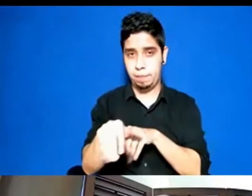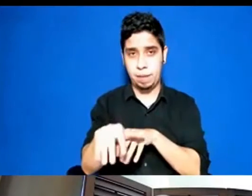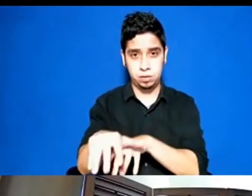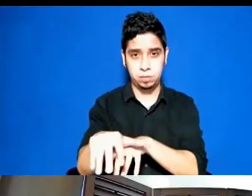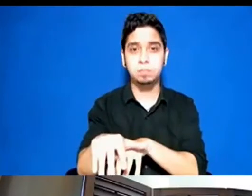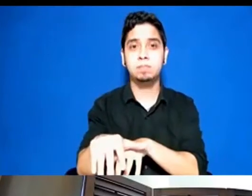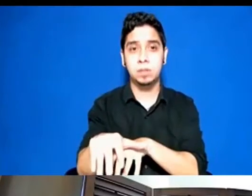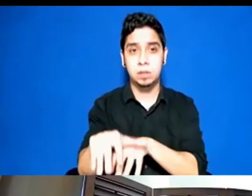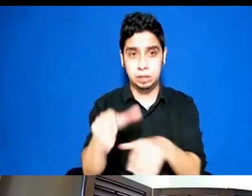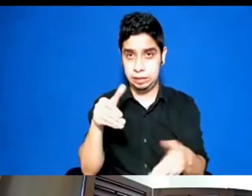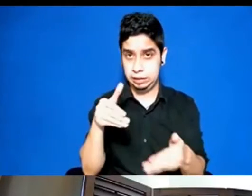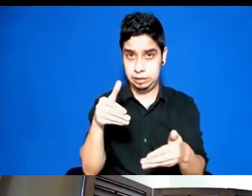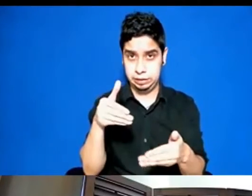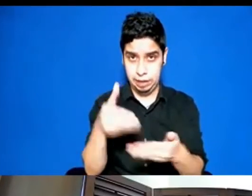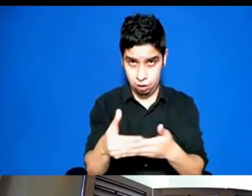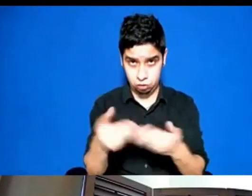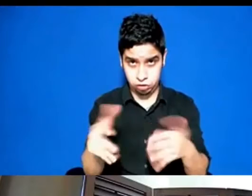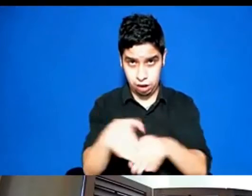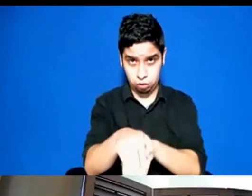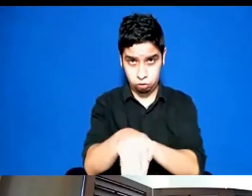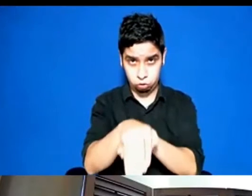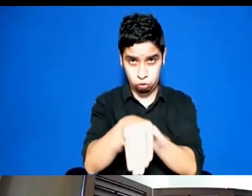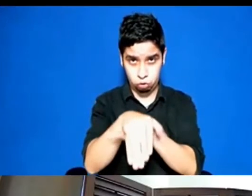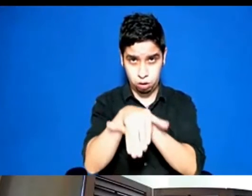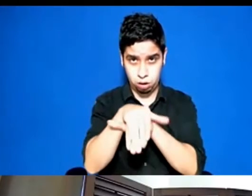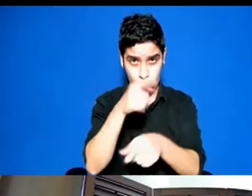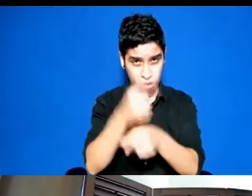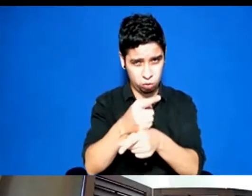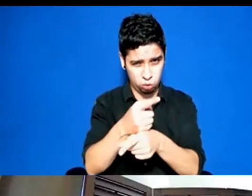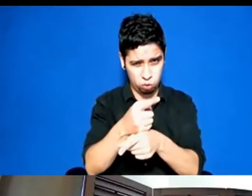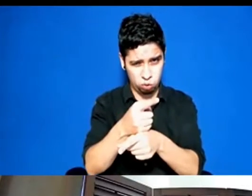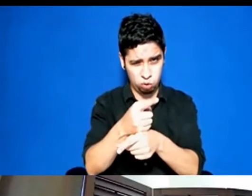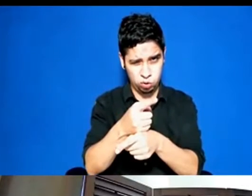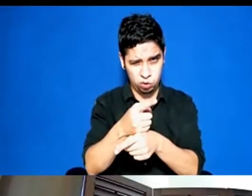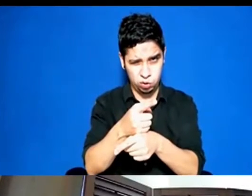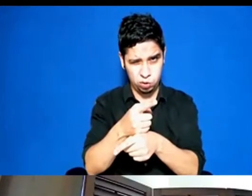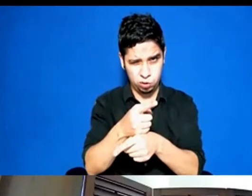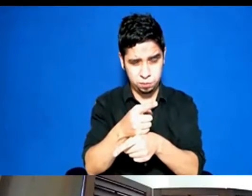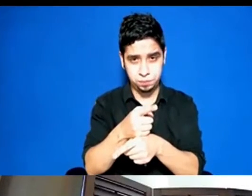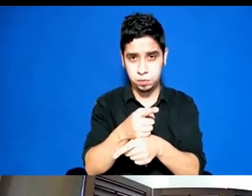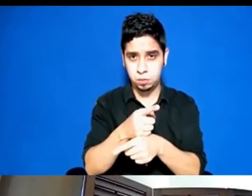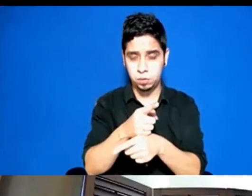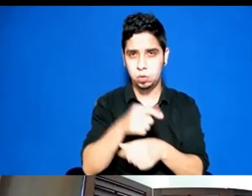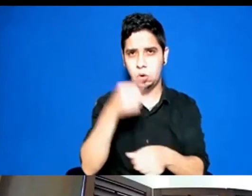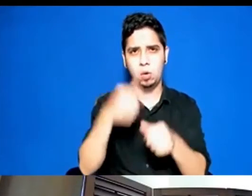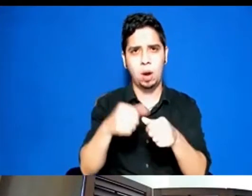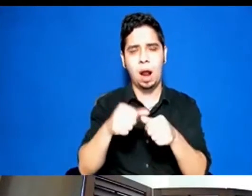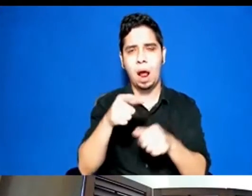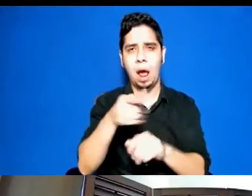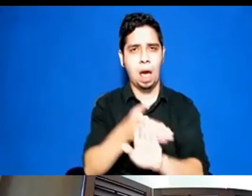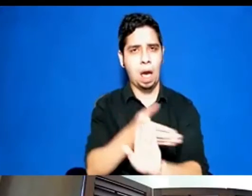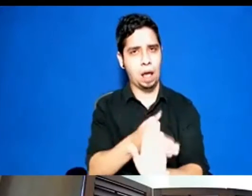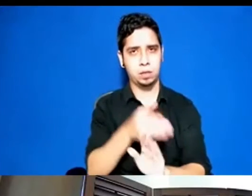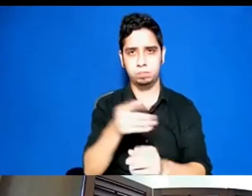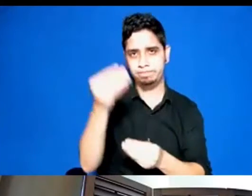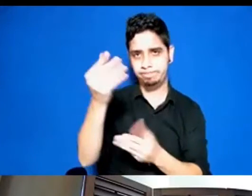Y ya llegaron. Ya están llegando. Empezaron a llegar como empezó, que de hecho, si recuerdas, Hilda, tú habías estado en un programa anterior